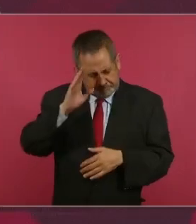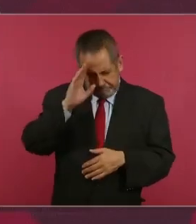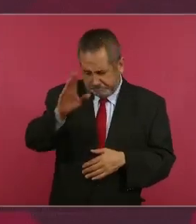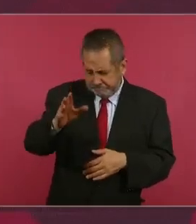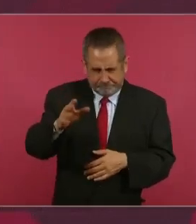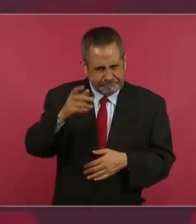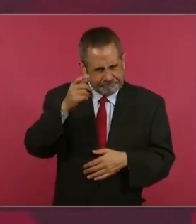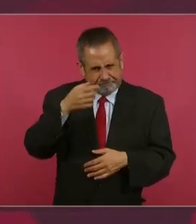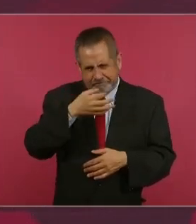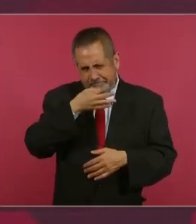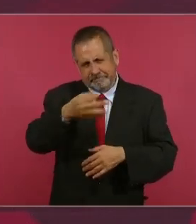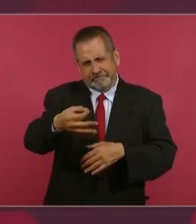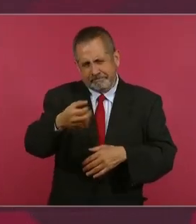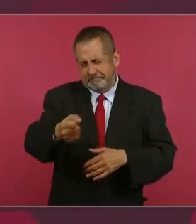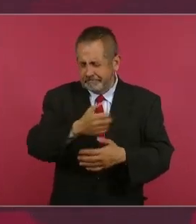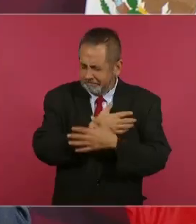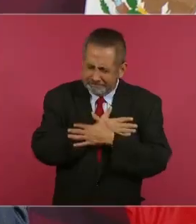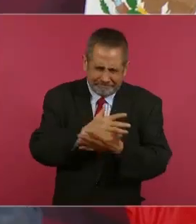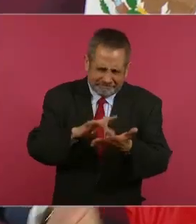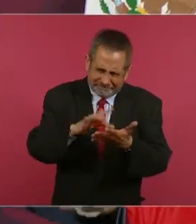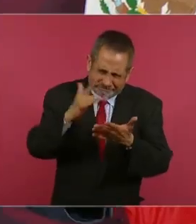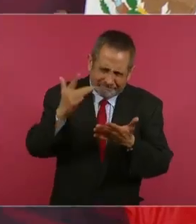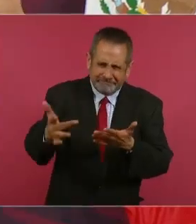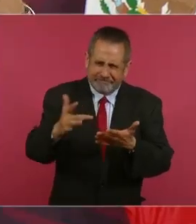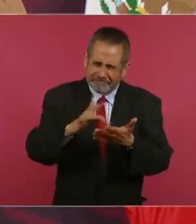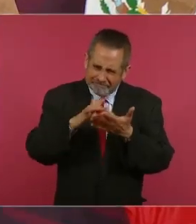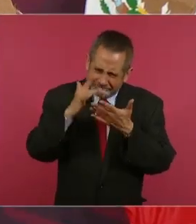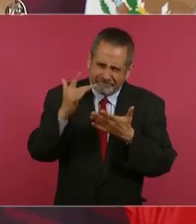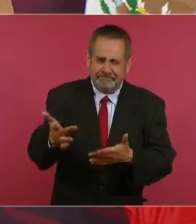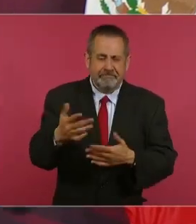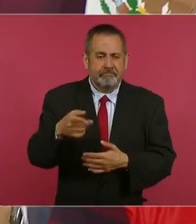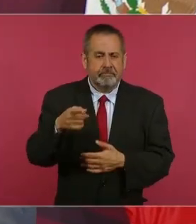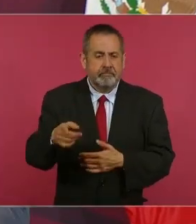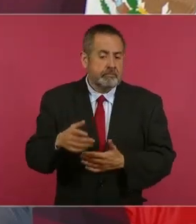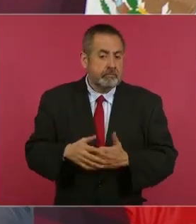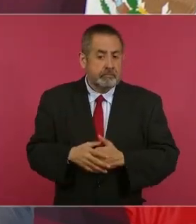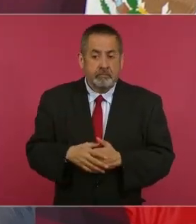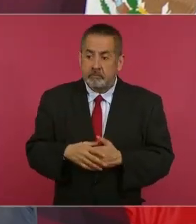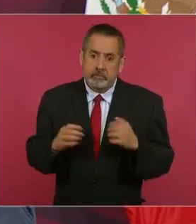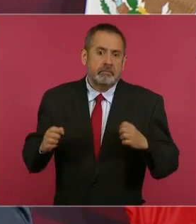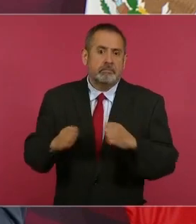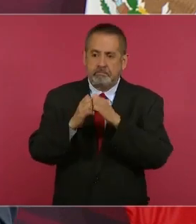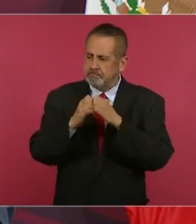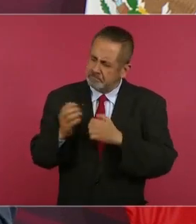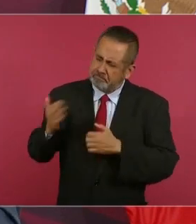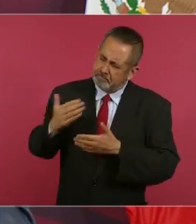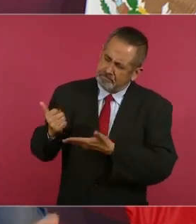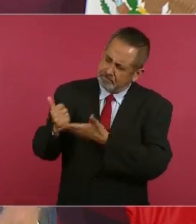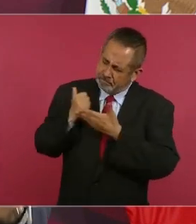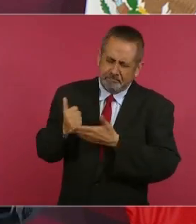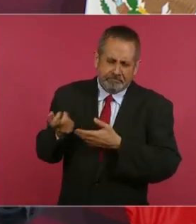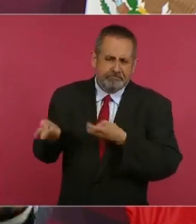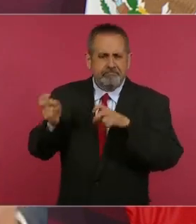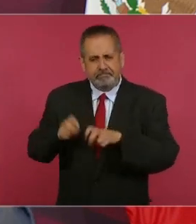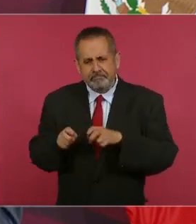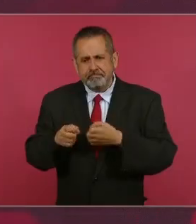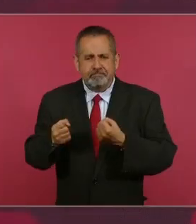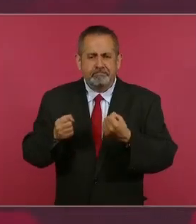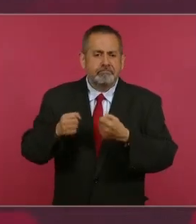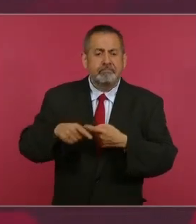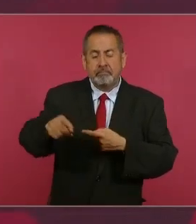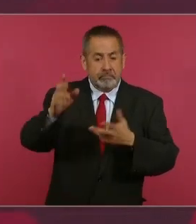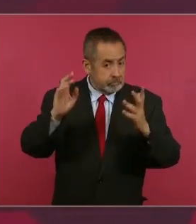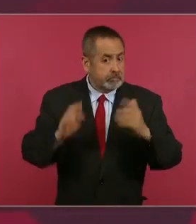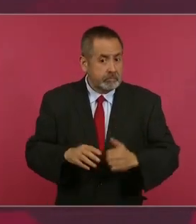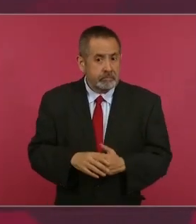mandarle mi agradecimiento, porque en la emergencia ni